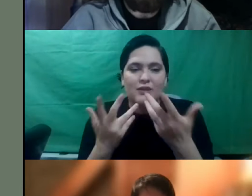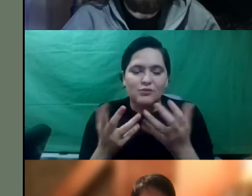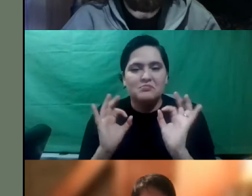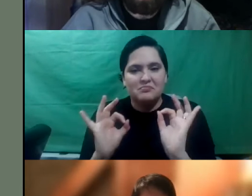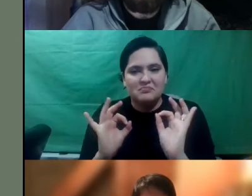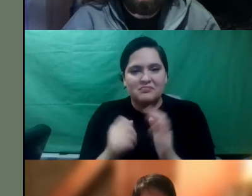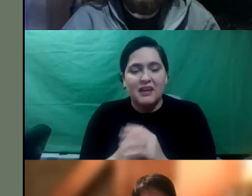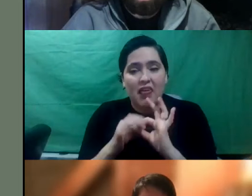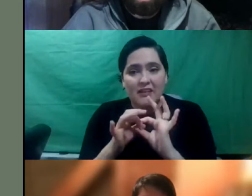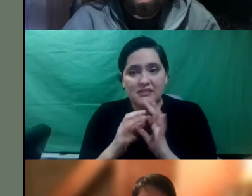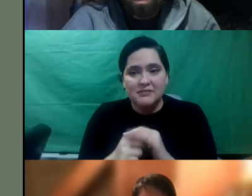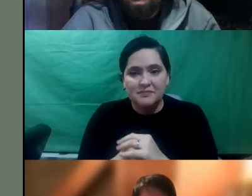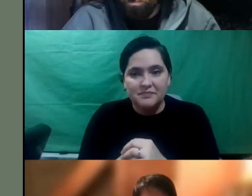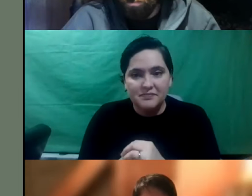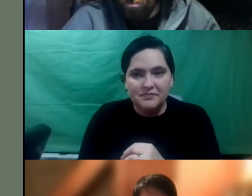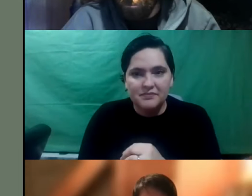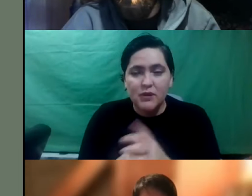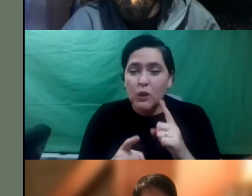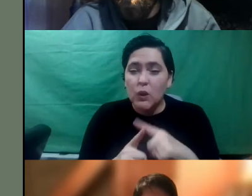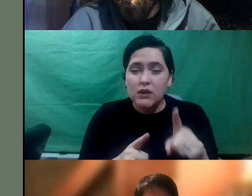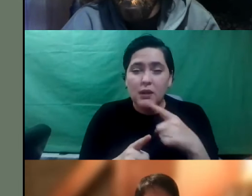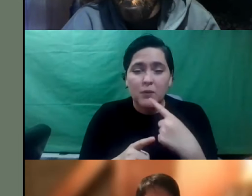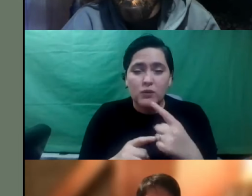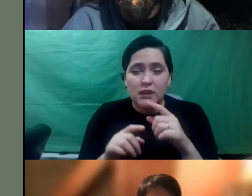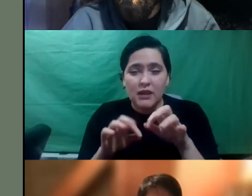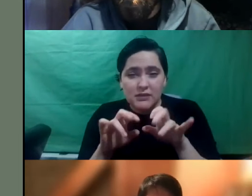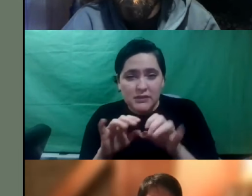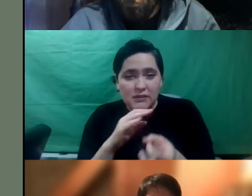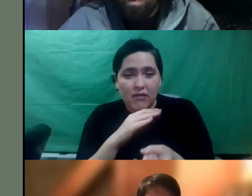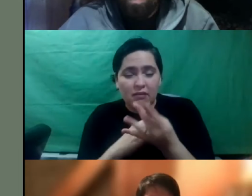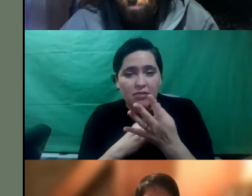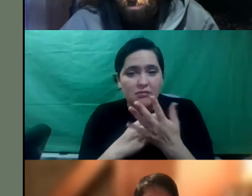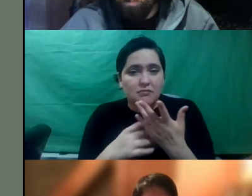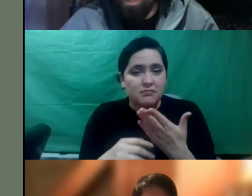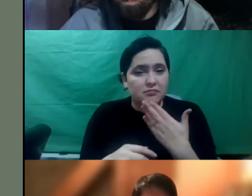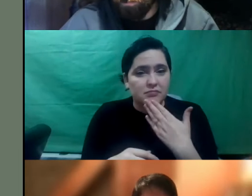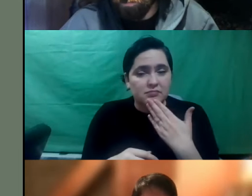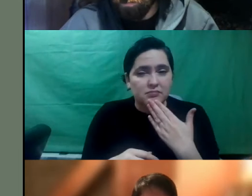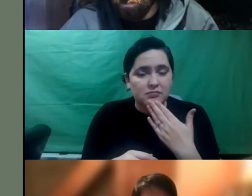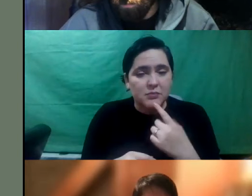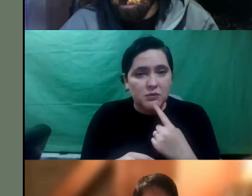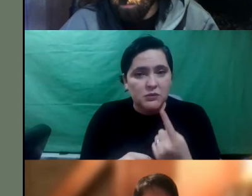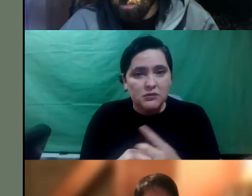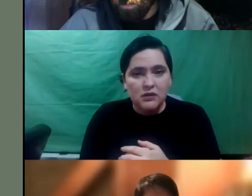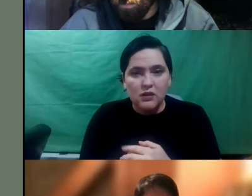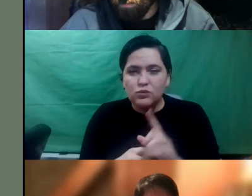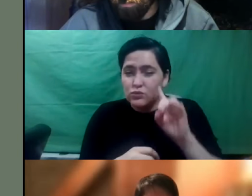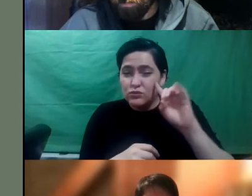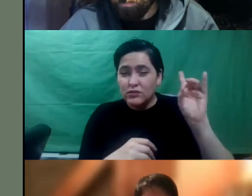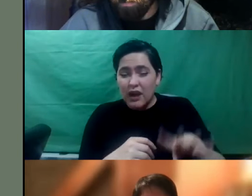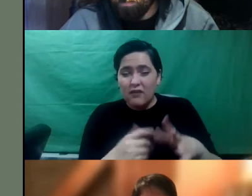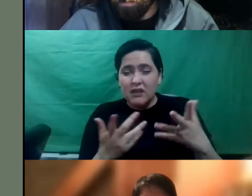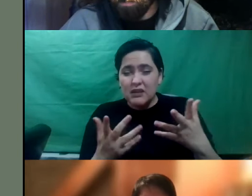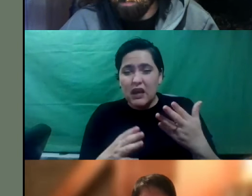Tenemos también 4 más preguntas en el chat y una más, que son las últimas preguntas que se van a hacer. Una es, dice, ¿sabes si existen investigaciones